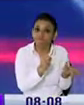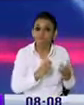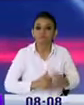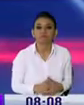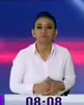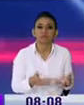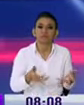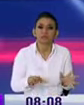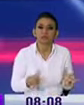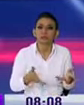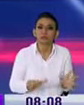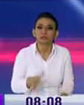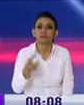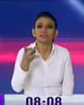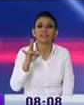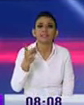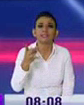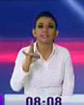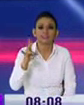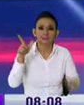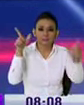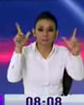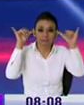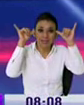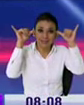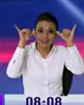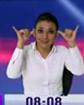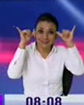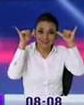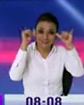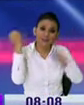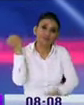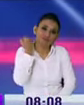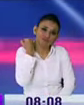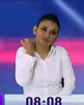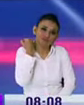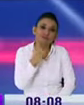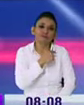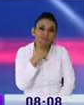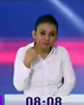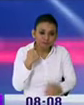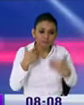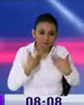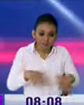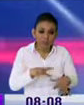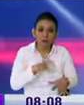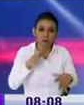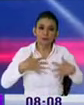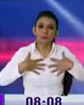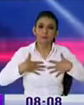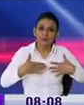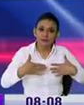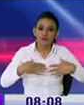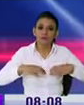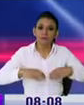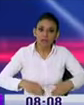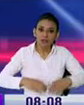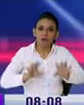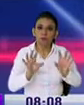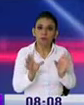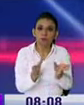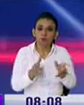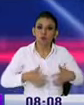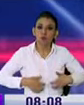o menos unas 17 reses que ya procesadas se encontraron en calidad de pechos, piernas, muslos,